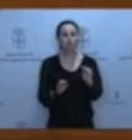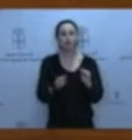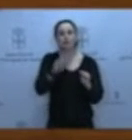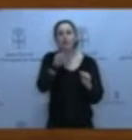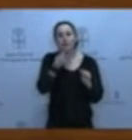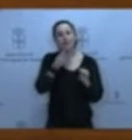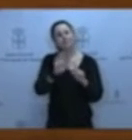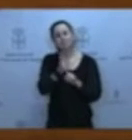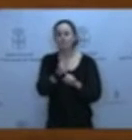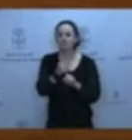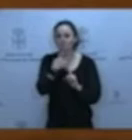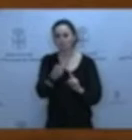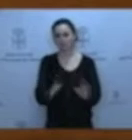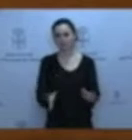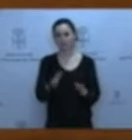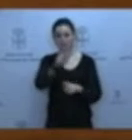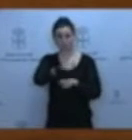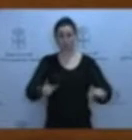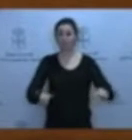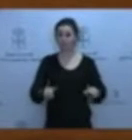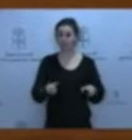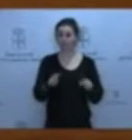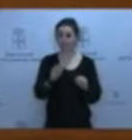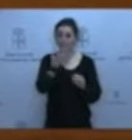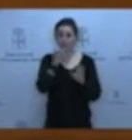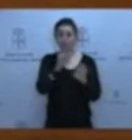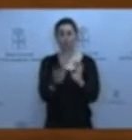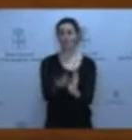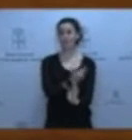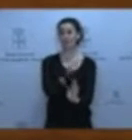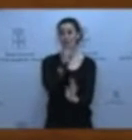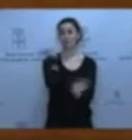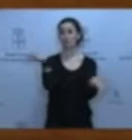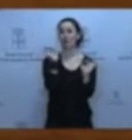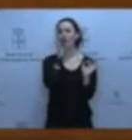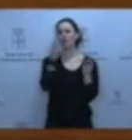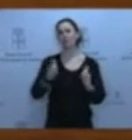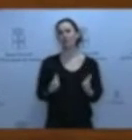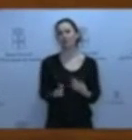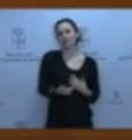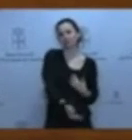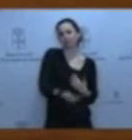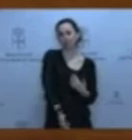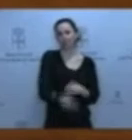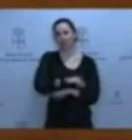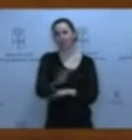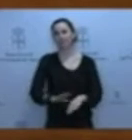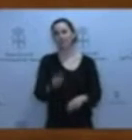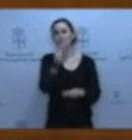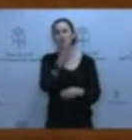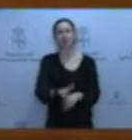difícil de detectar, ¿no? Personas que se suicidan sin síntoma ni aviso previo porque consideran que su vida es miserable en la situación en la que están,